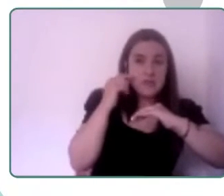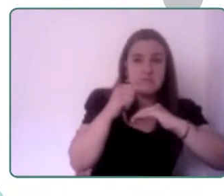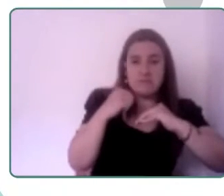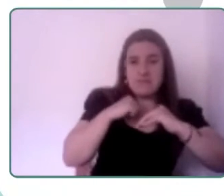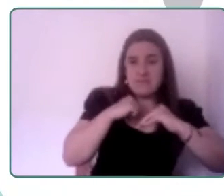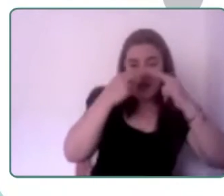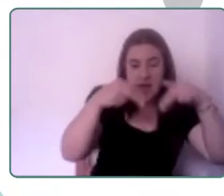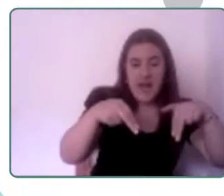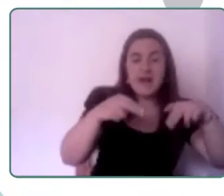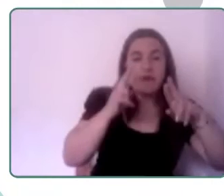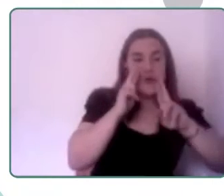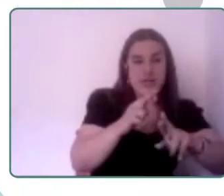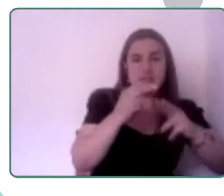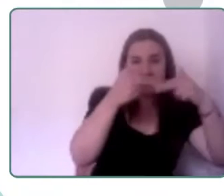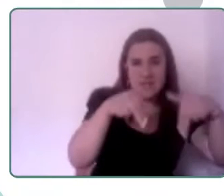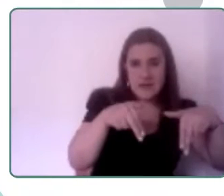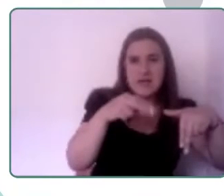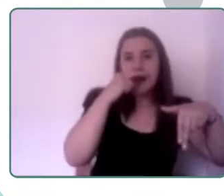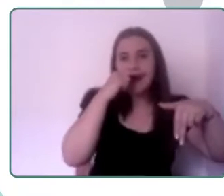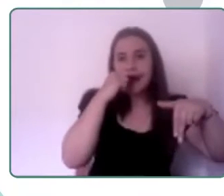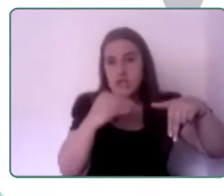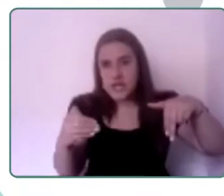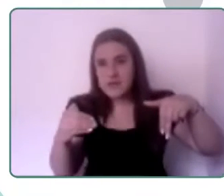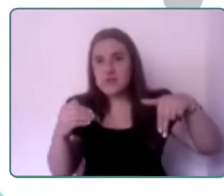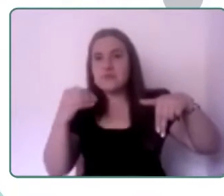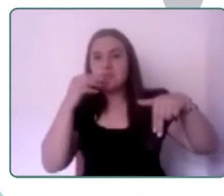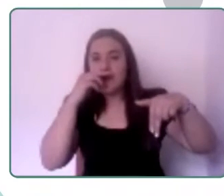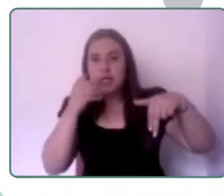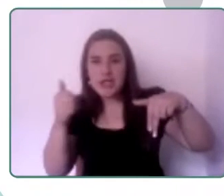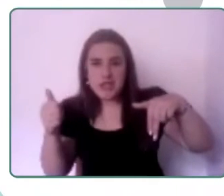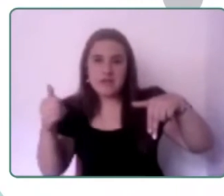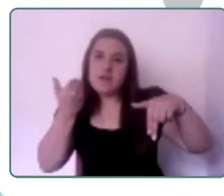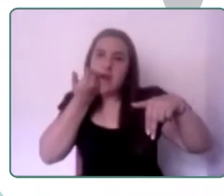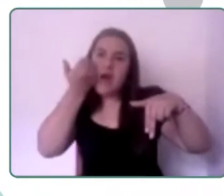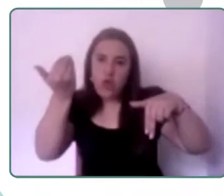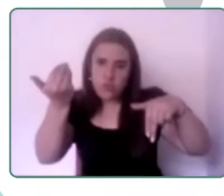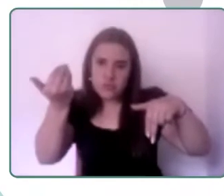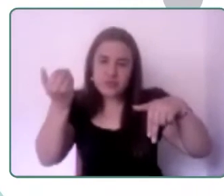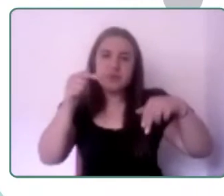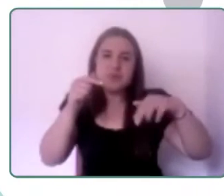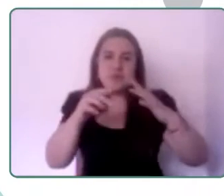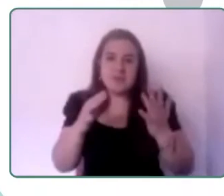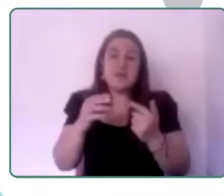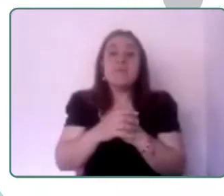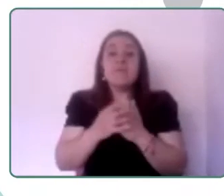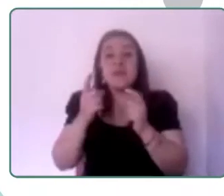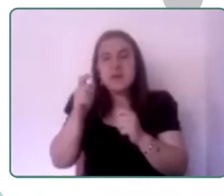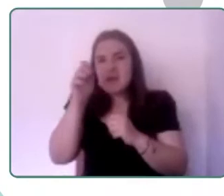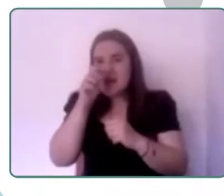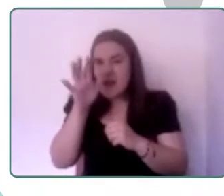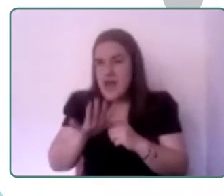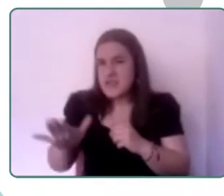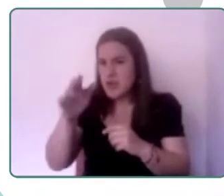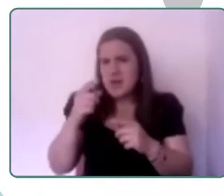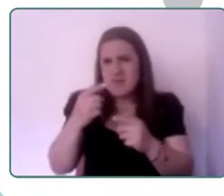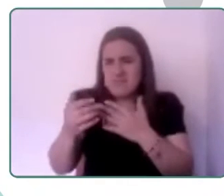niñas, niños, adultos, o sea, una mirada intergeneracional, etnias, culturas y nacionalidades son fundamentales para